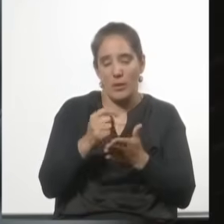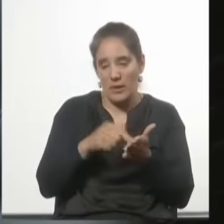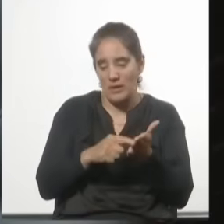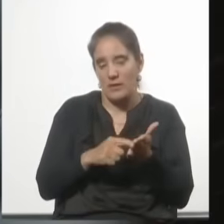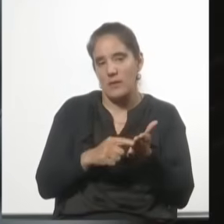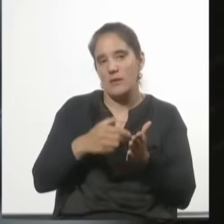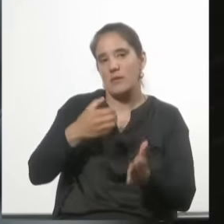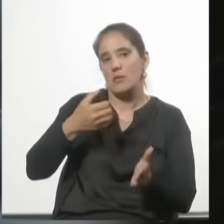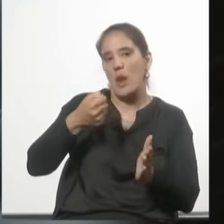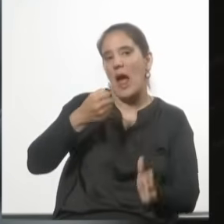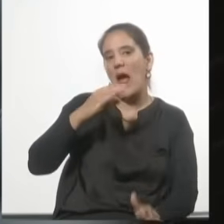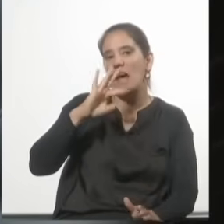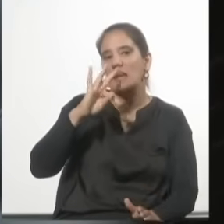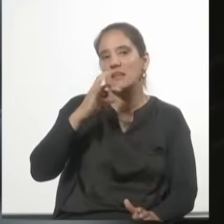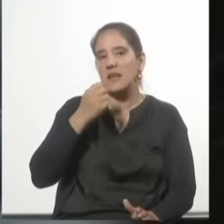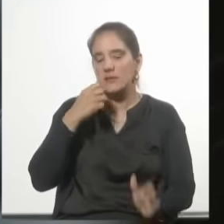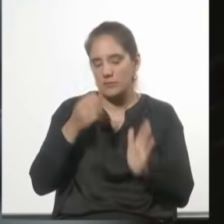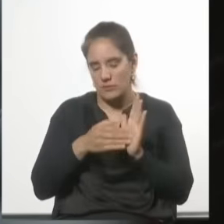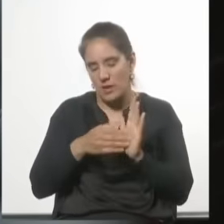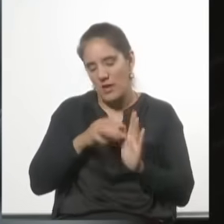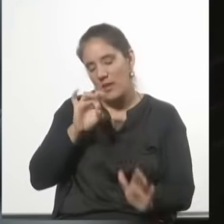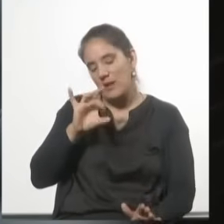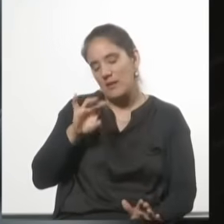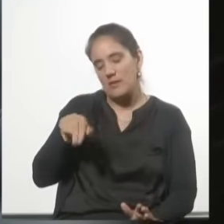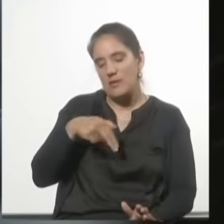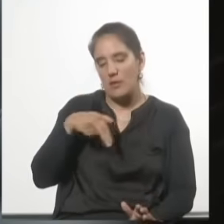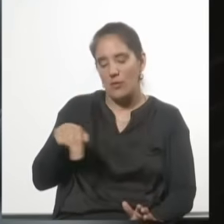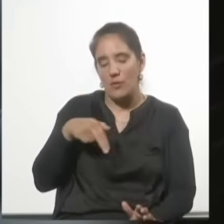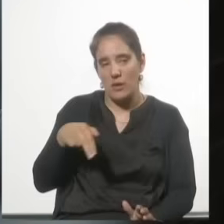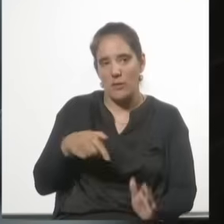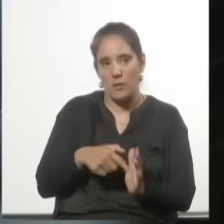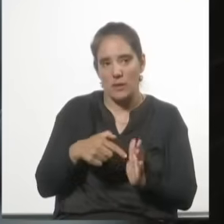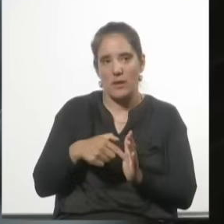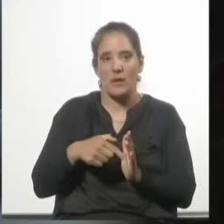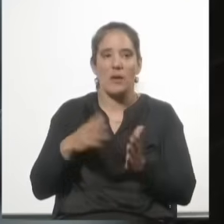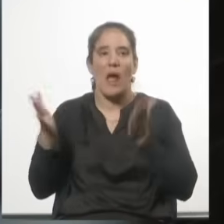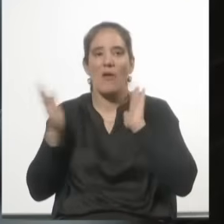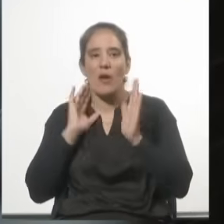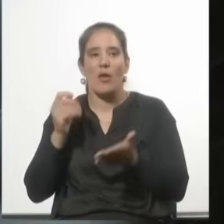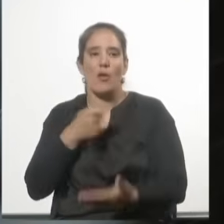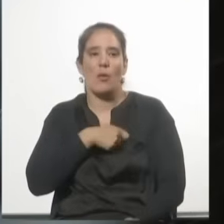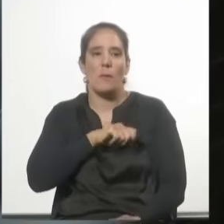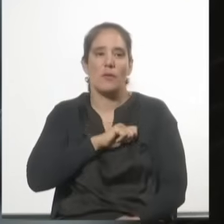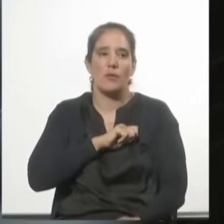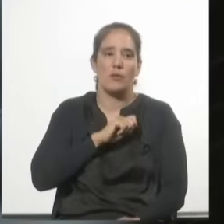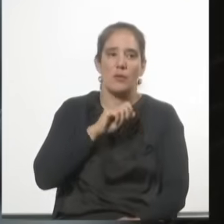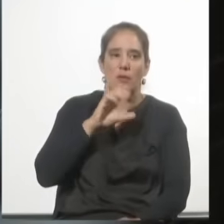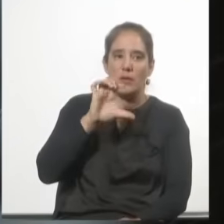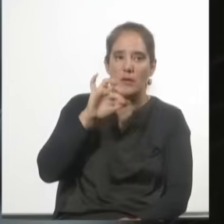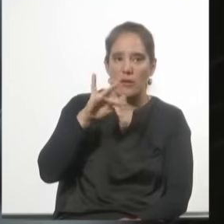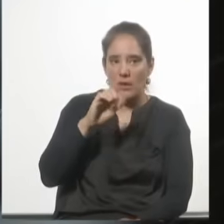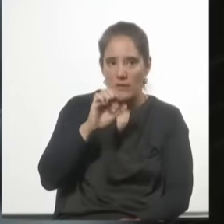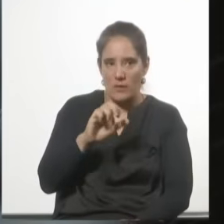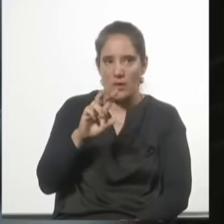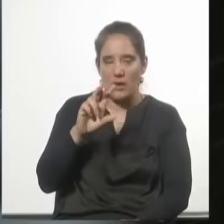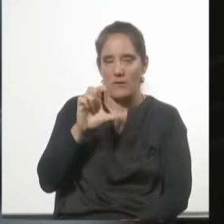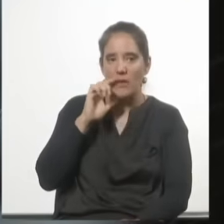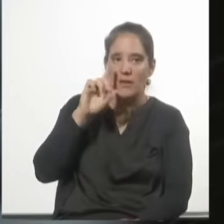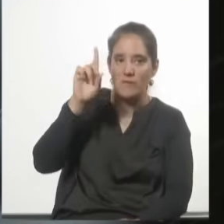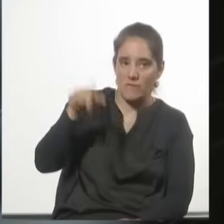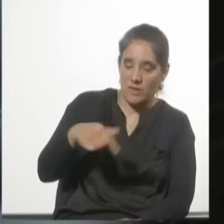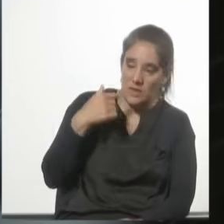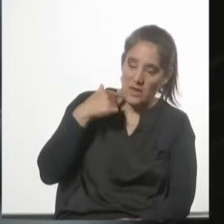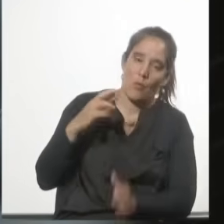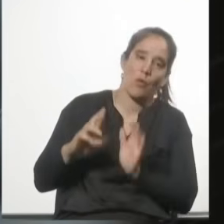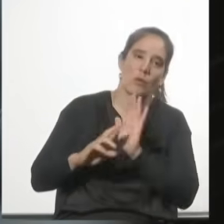de manifestación de fecha 15 de noviembre, elaborada por el notario español Luis Calauí de Leiva, que se presenta por parte